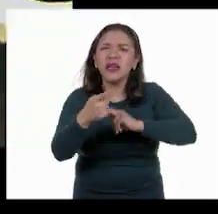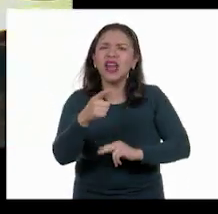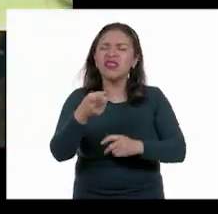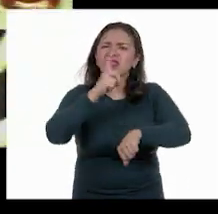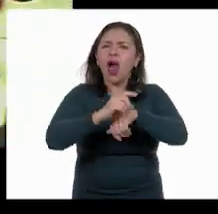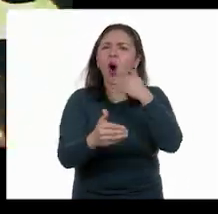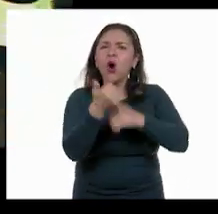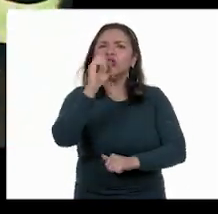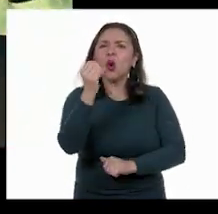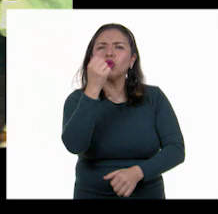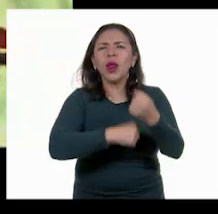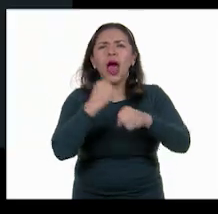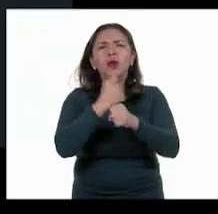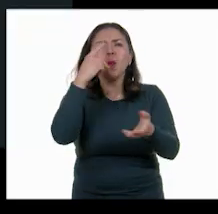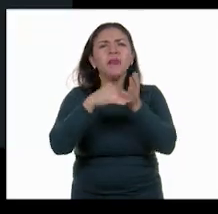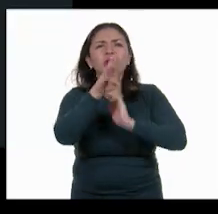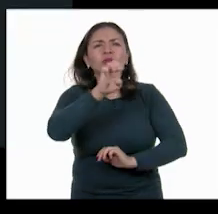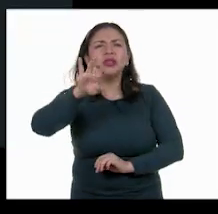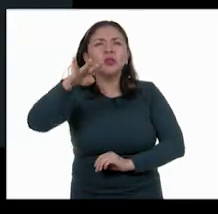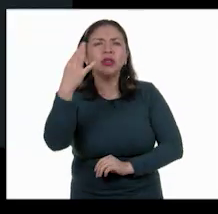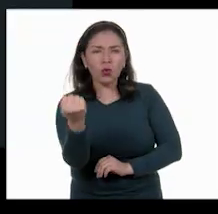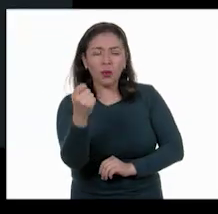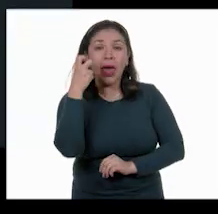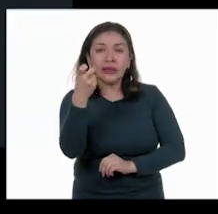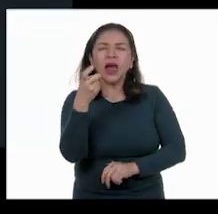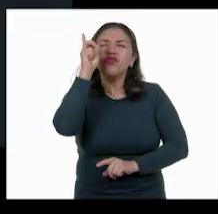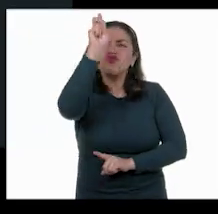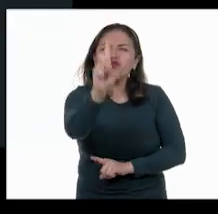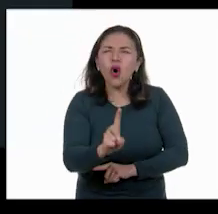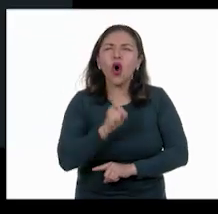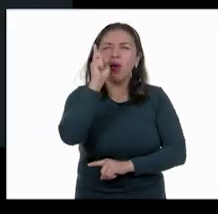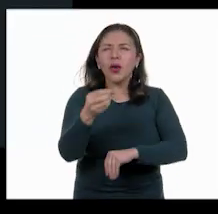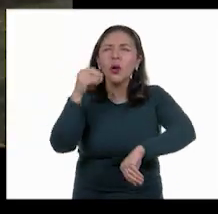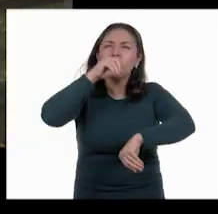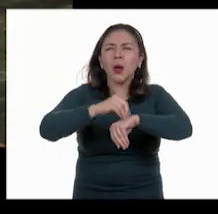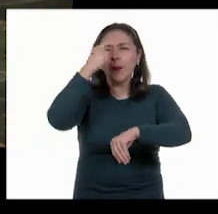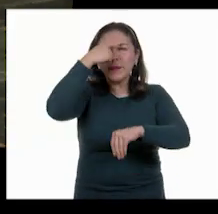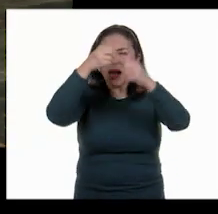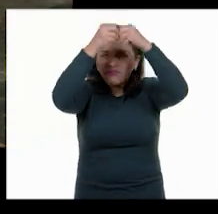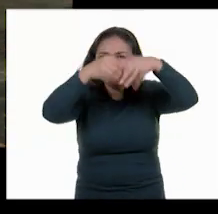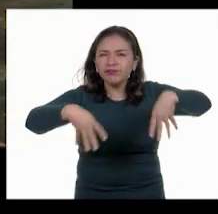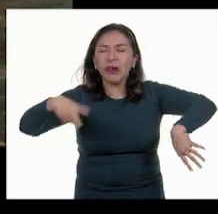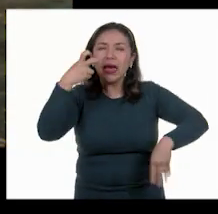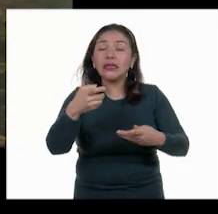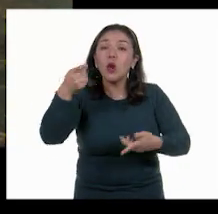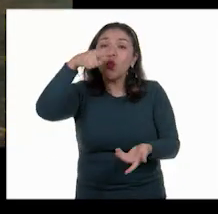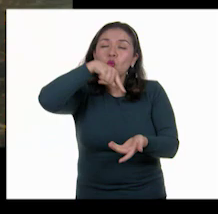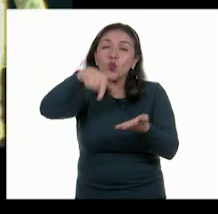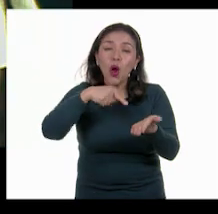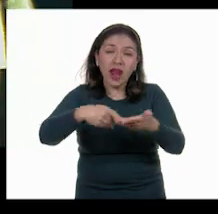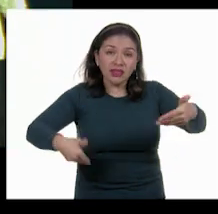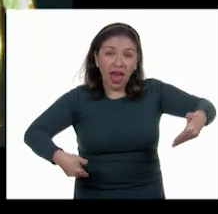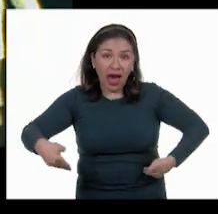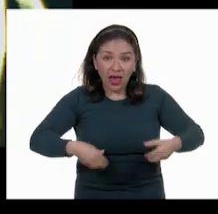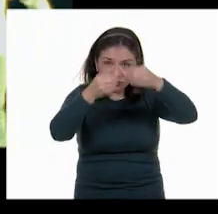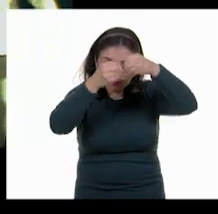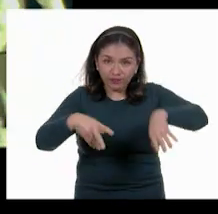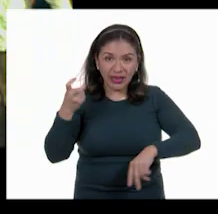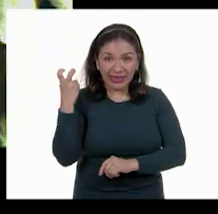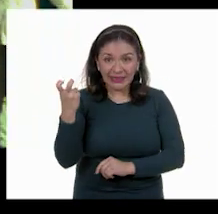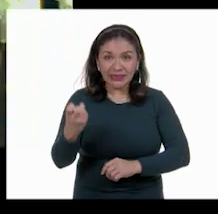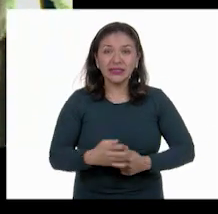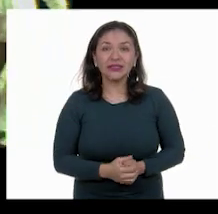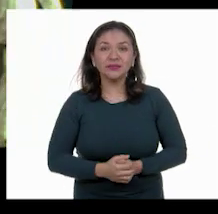octubre de 1959, todos los domingos, funciones del espectáculo en este teatro.